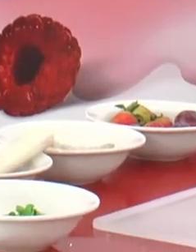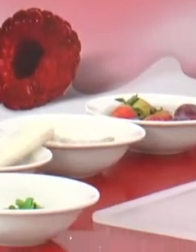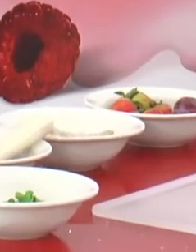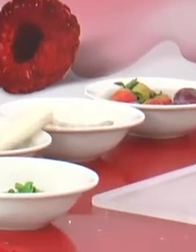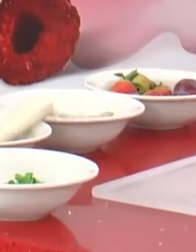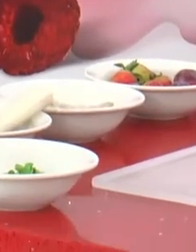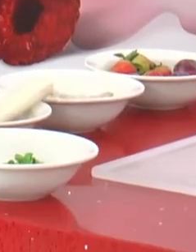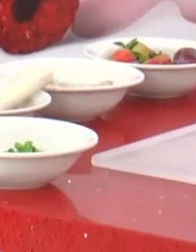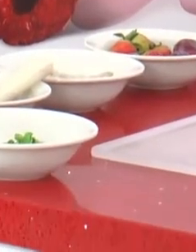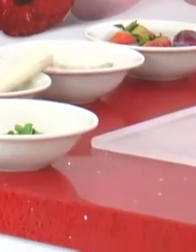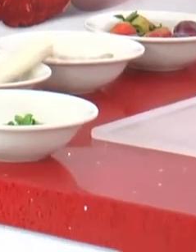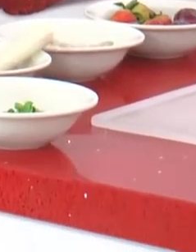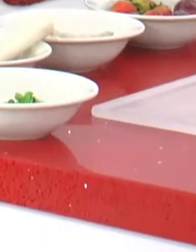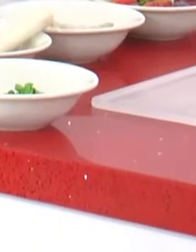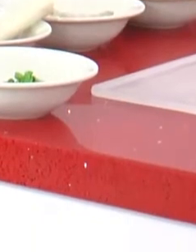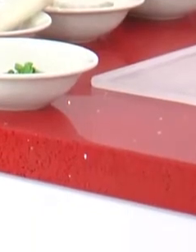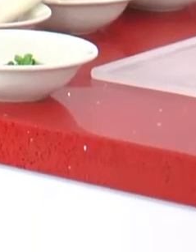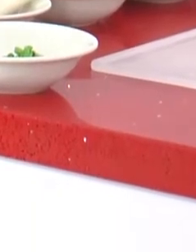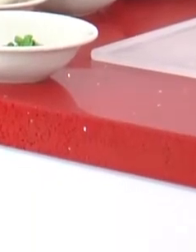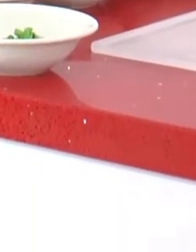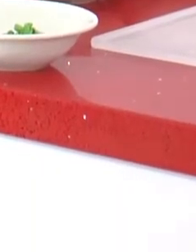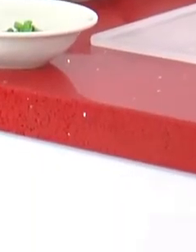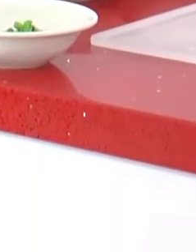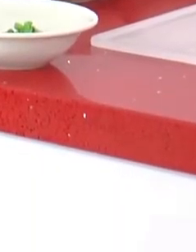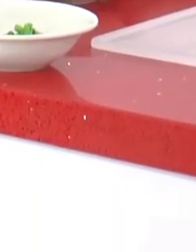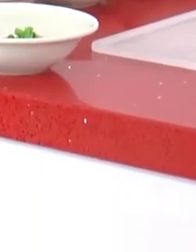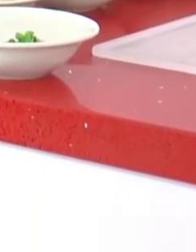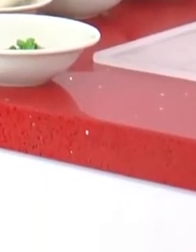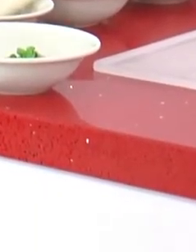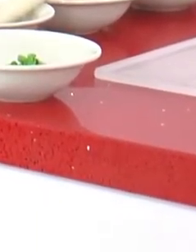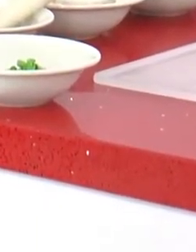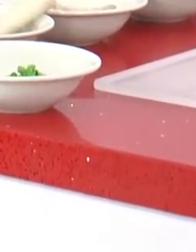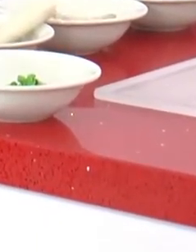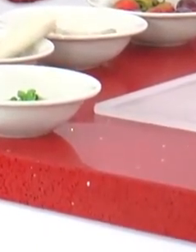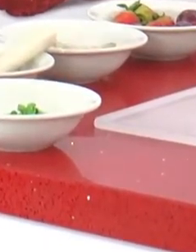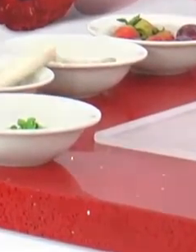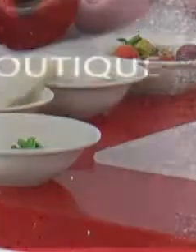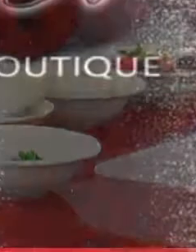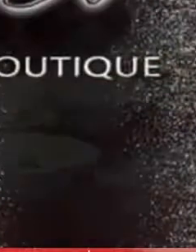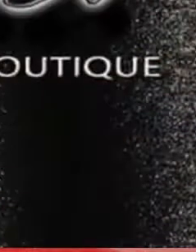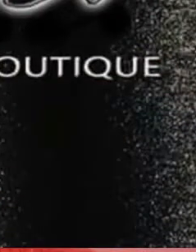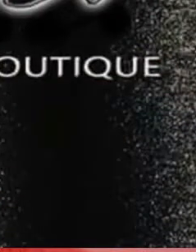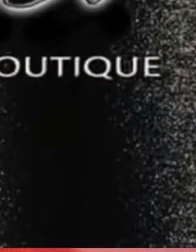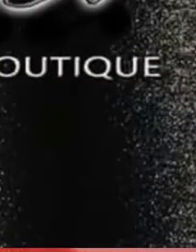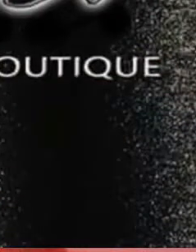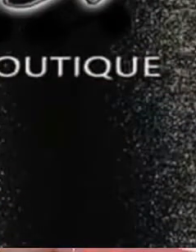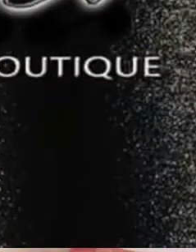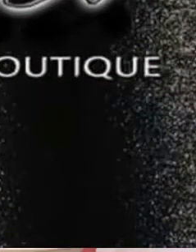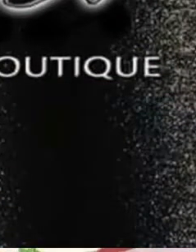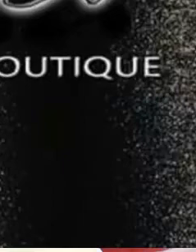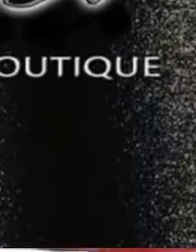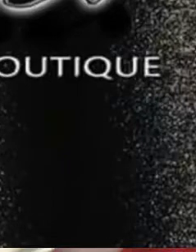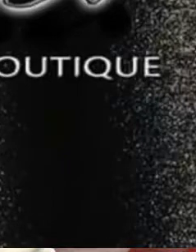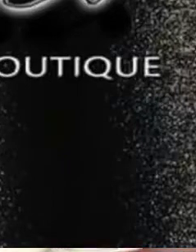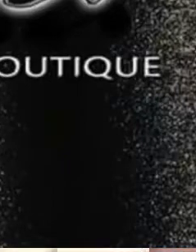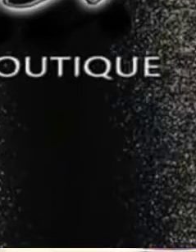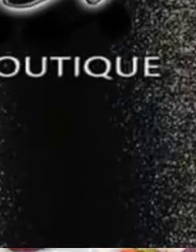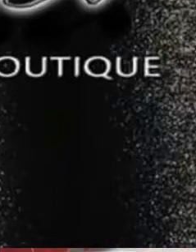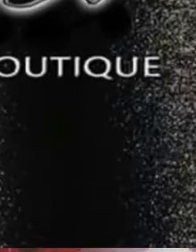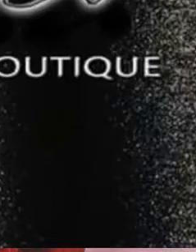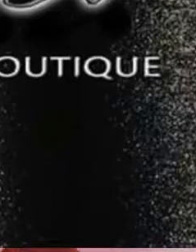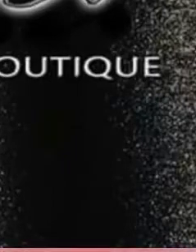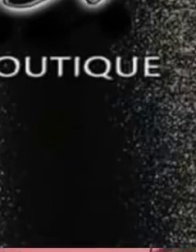Recuerden ustedes que se encuentran ubicados en la zona rosa, miren aquí qué bello, ubicados en la zona rosa de nuestra ciudad y que se encuentran ubicados